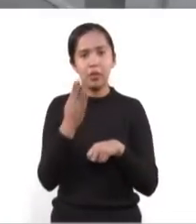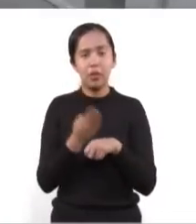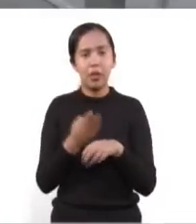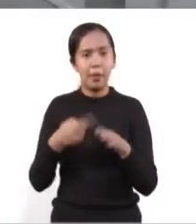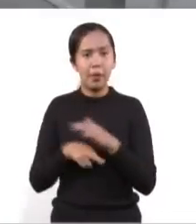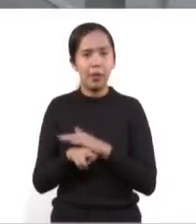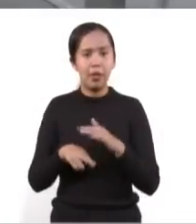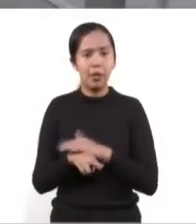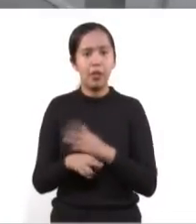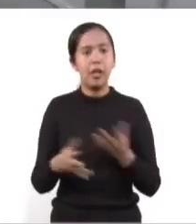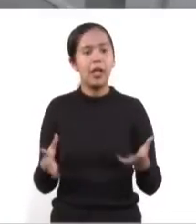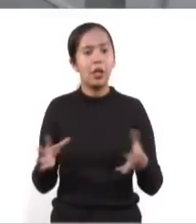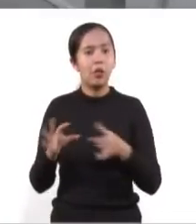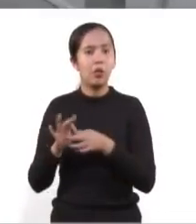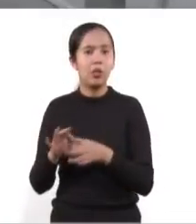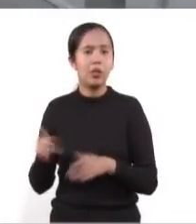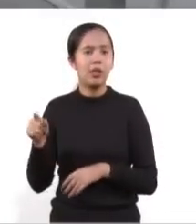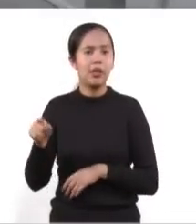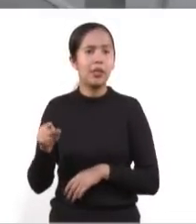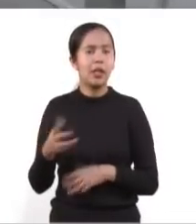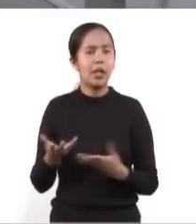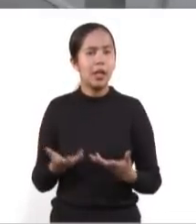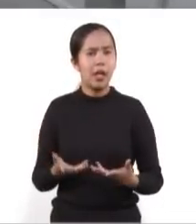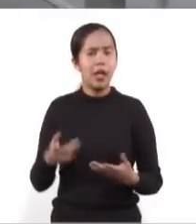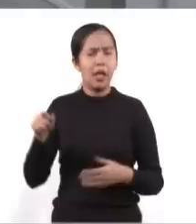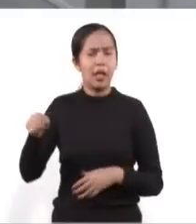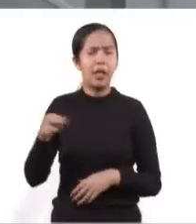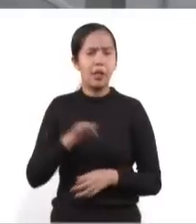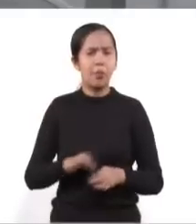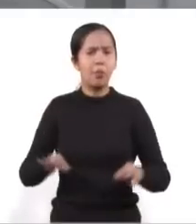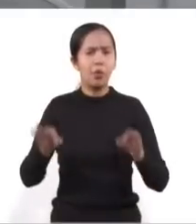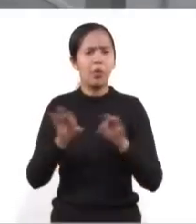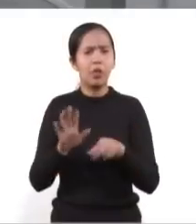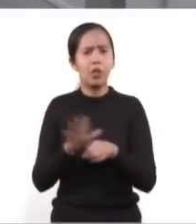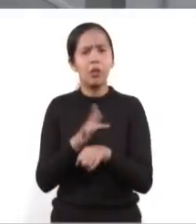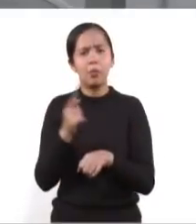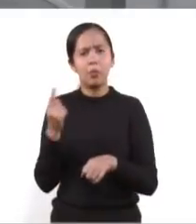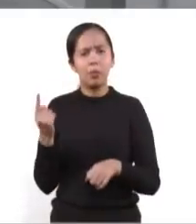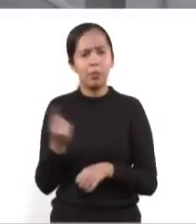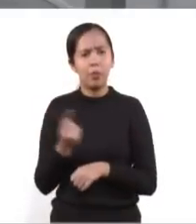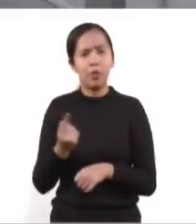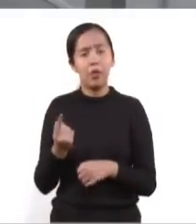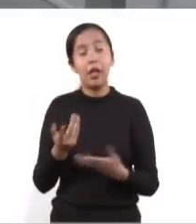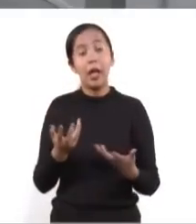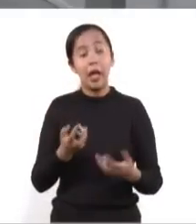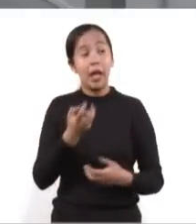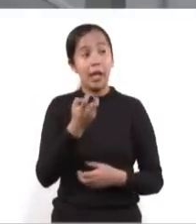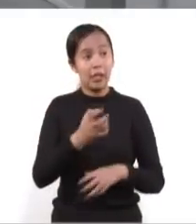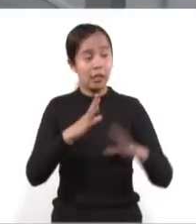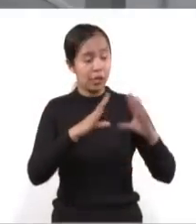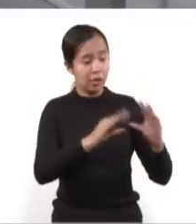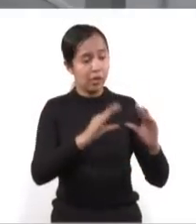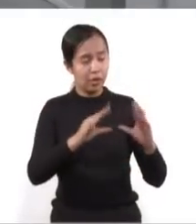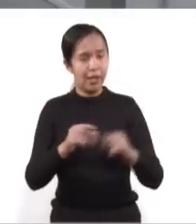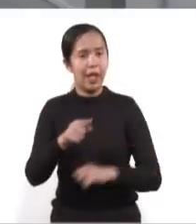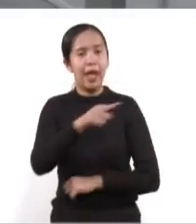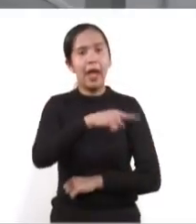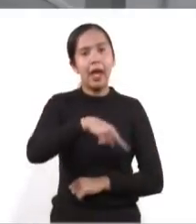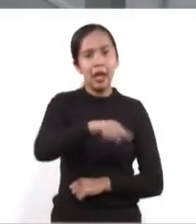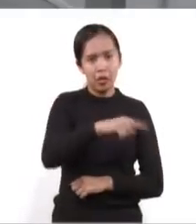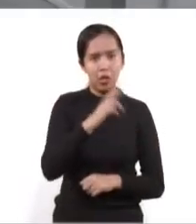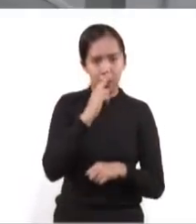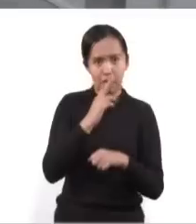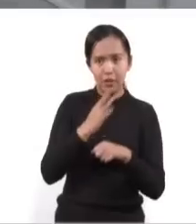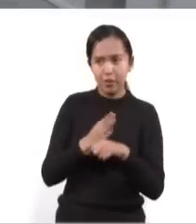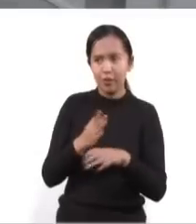SENACE directamente. Entonces ahí esa es una área de oportunidad muy importante, porque esa capacitación permitirá hacerlos operador casi de